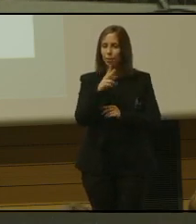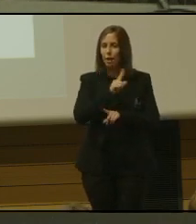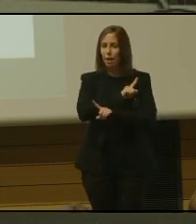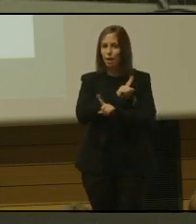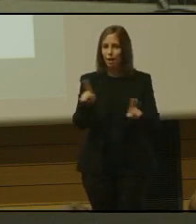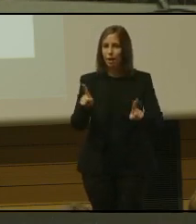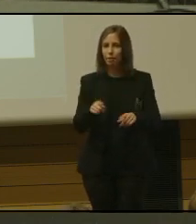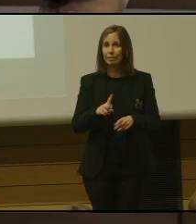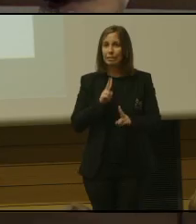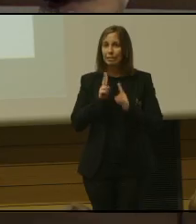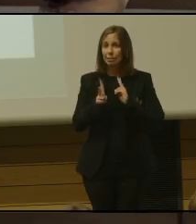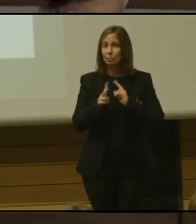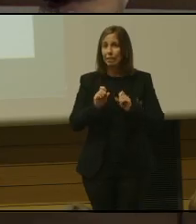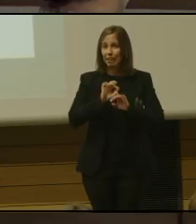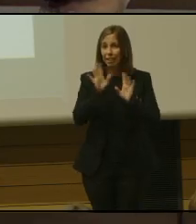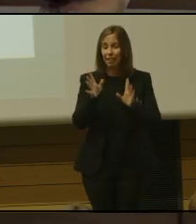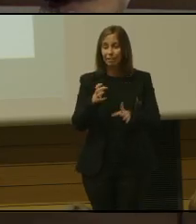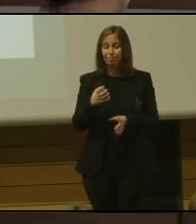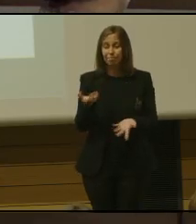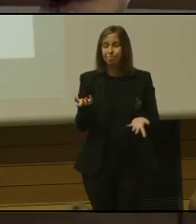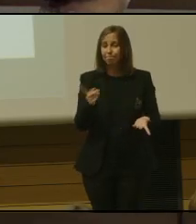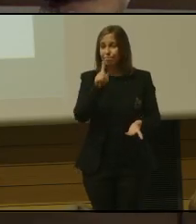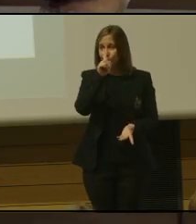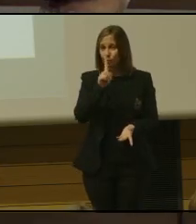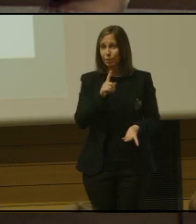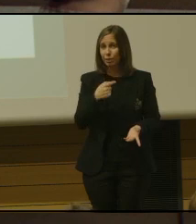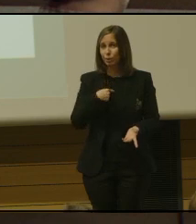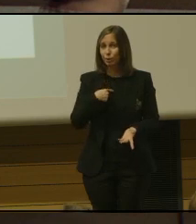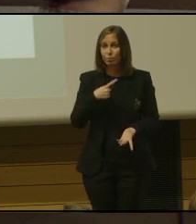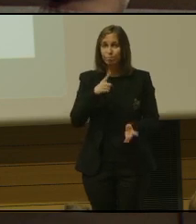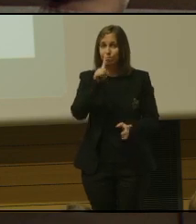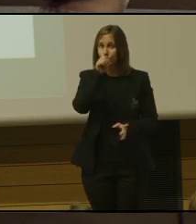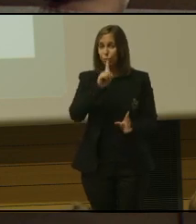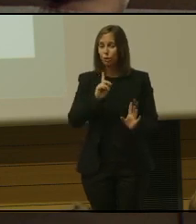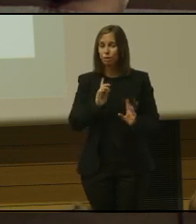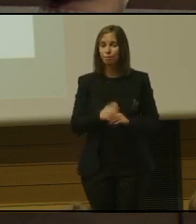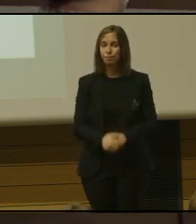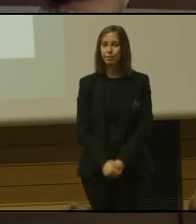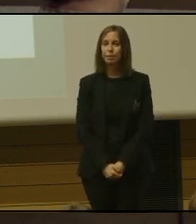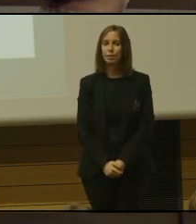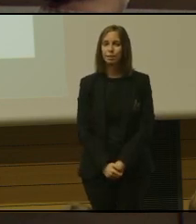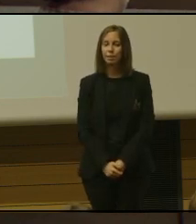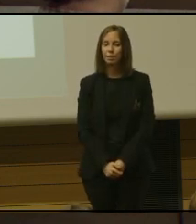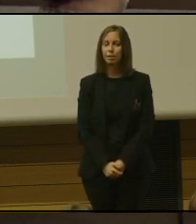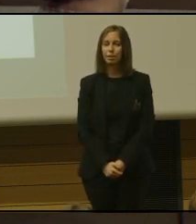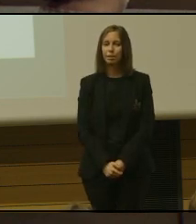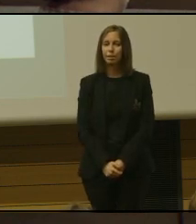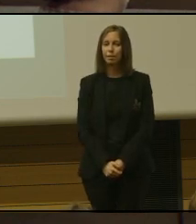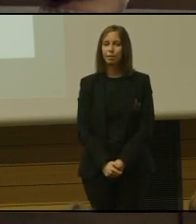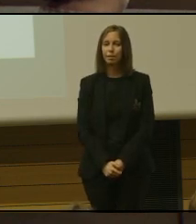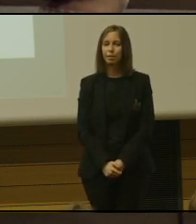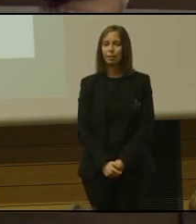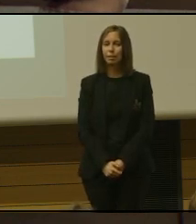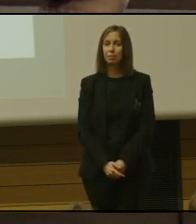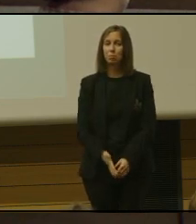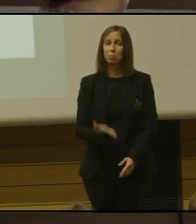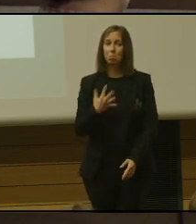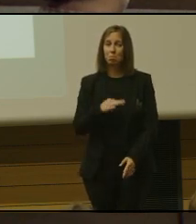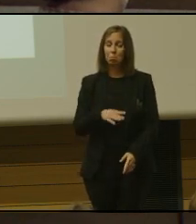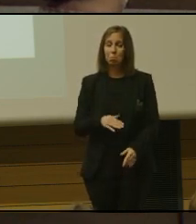No te puedo contestar y decirte que es mejor no, porque yo realmente no lo sé, no lo sé. ¿Que va a ser igual de